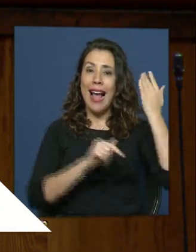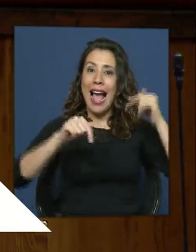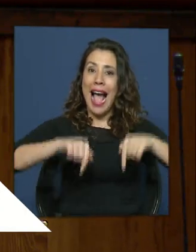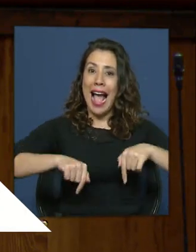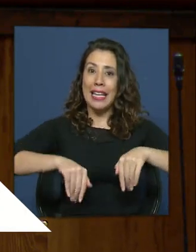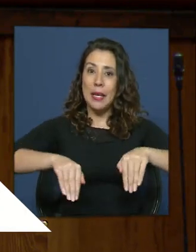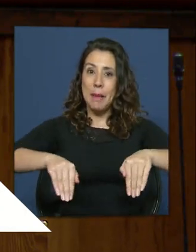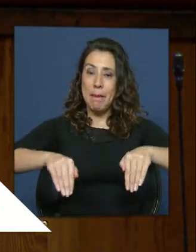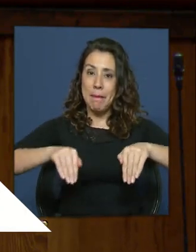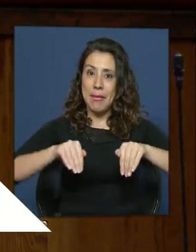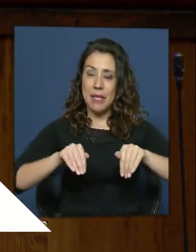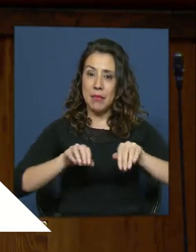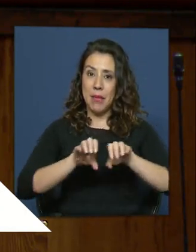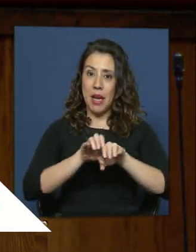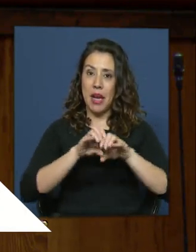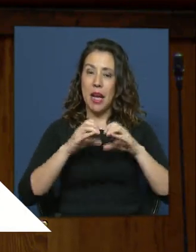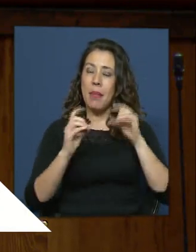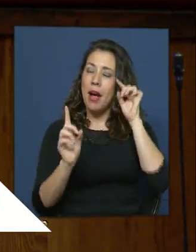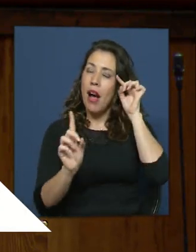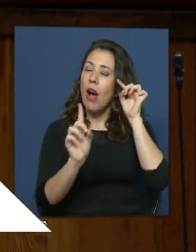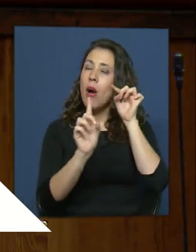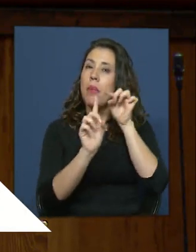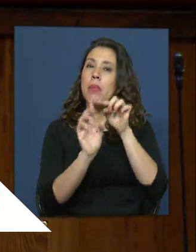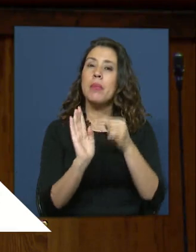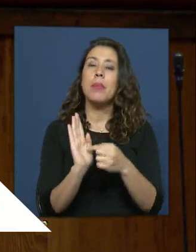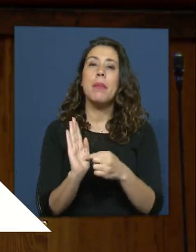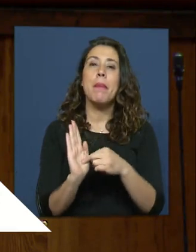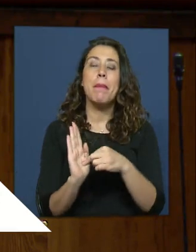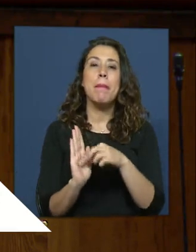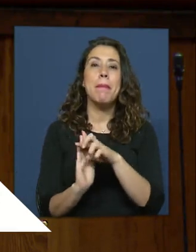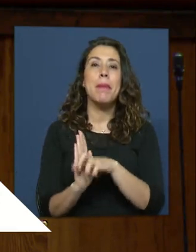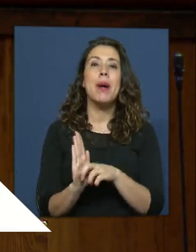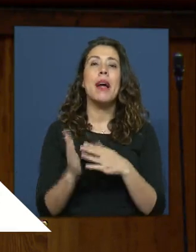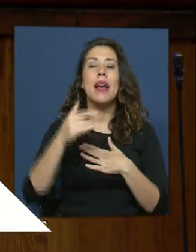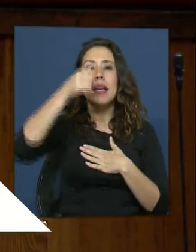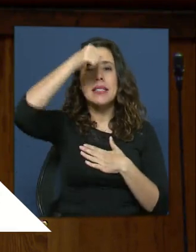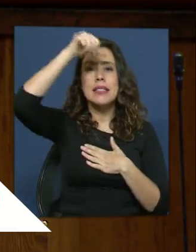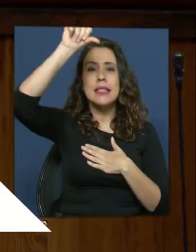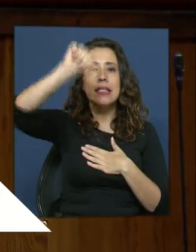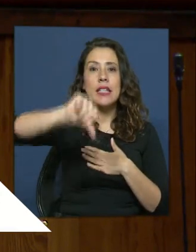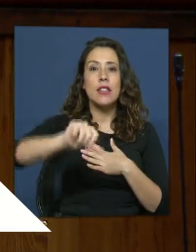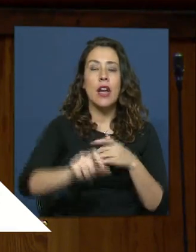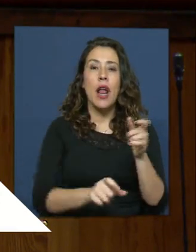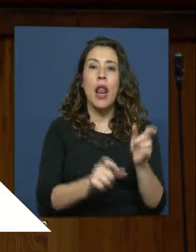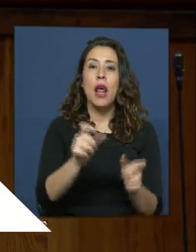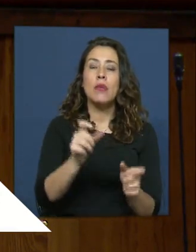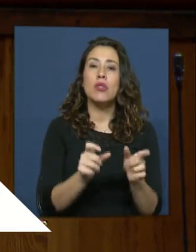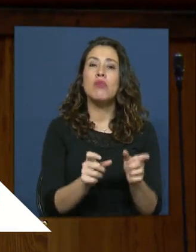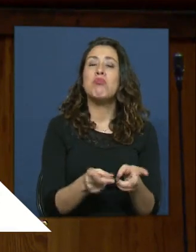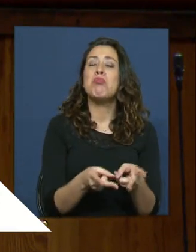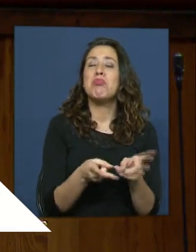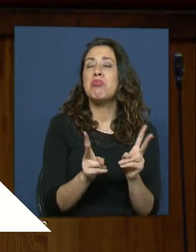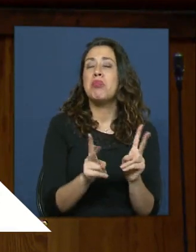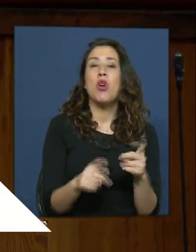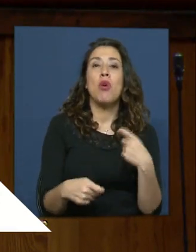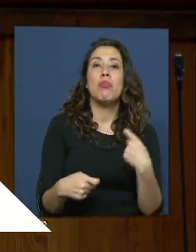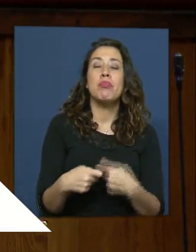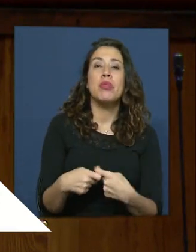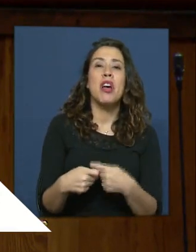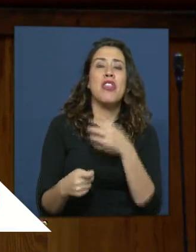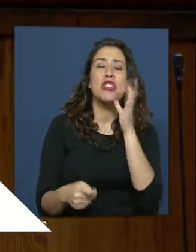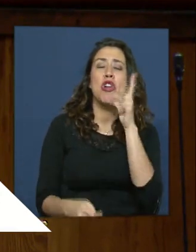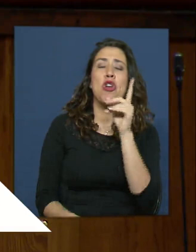hemiciclo. La idea matriz o fundamental consiste en sancionar a quienes justifiquen o nieguen la